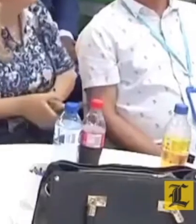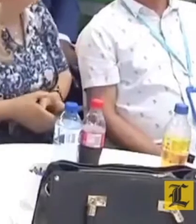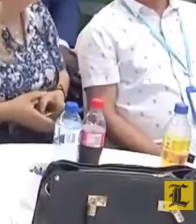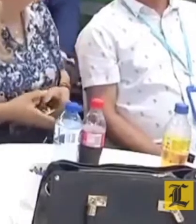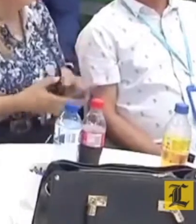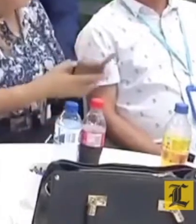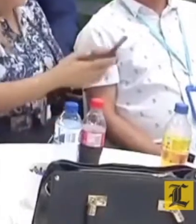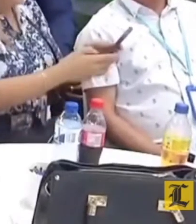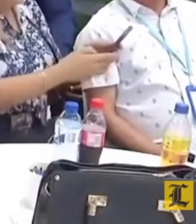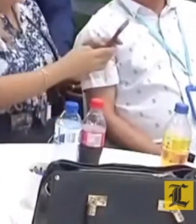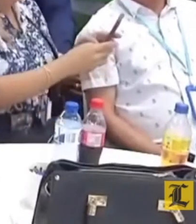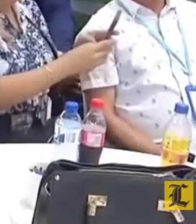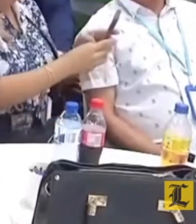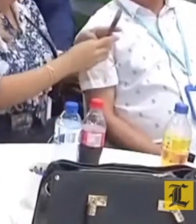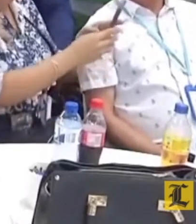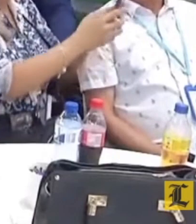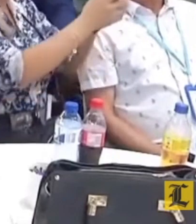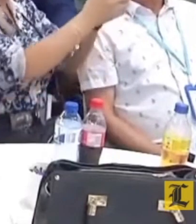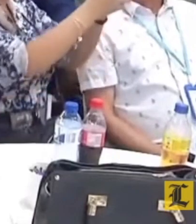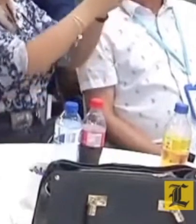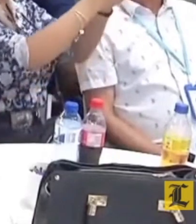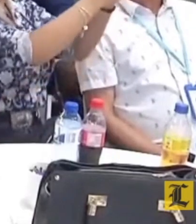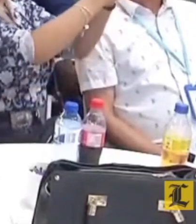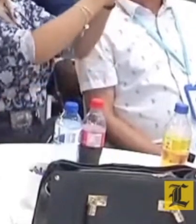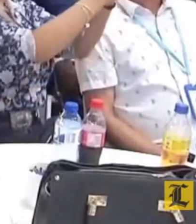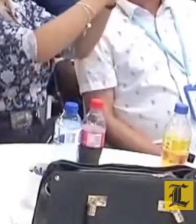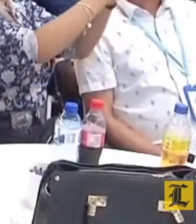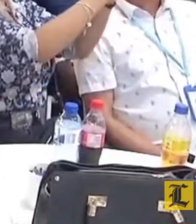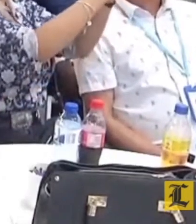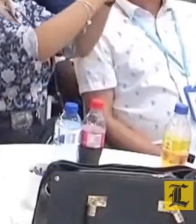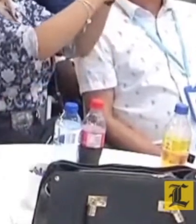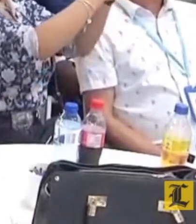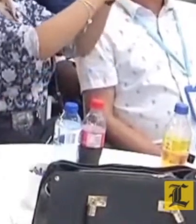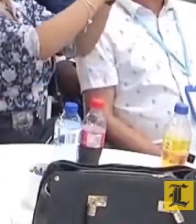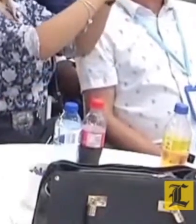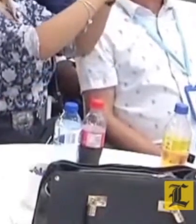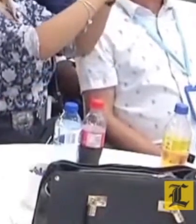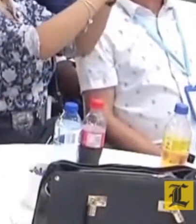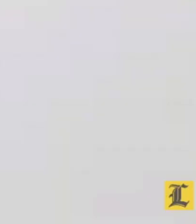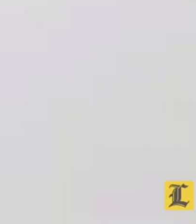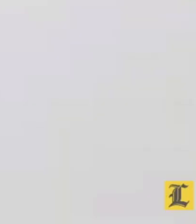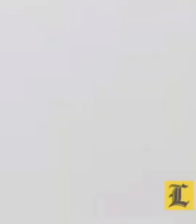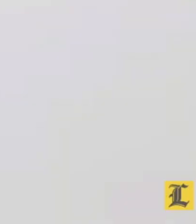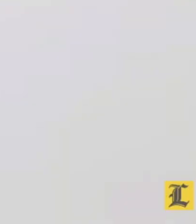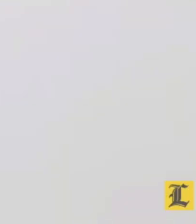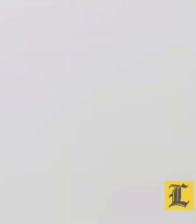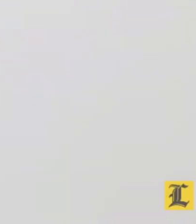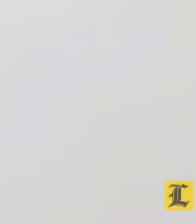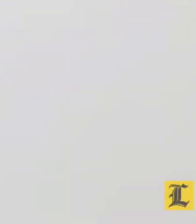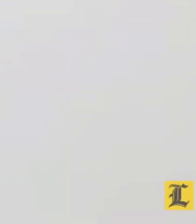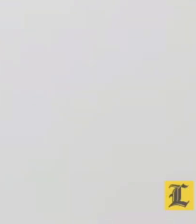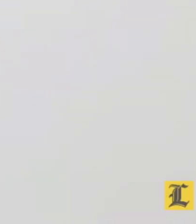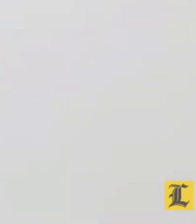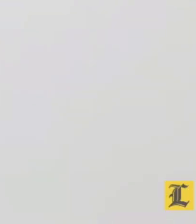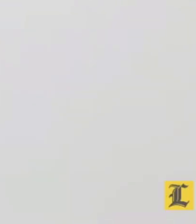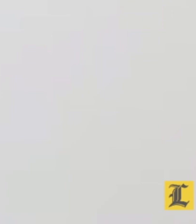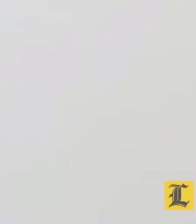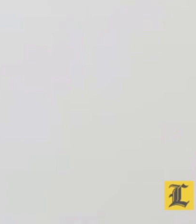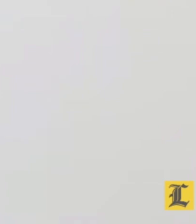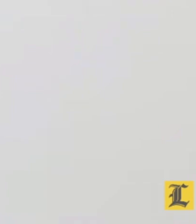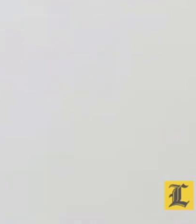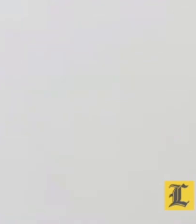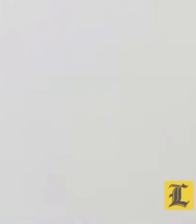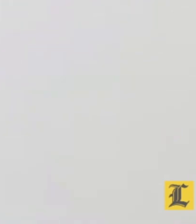Pero llega una brisita en vez del frío. Pero y con esa brisita nos acercamos a las fiestas navideñas. A estas